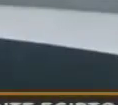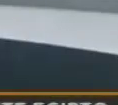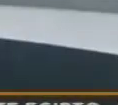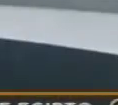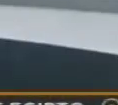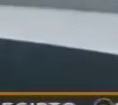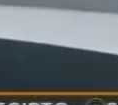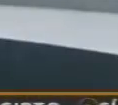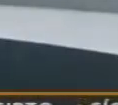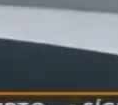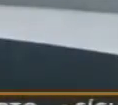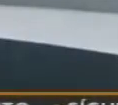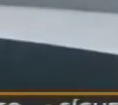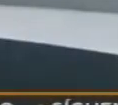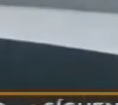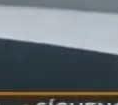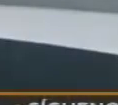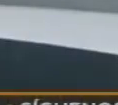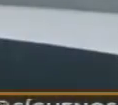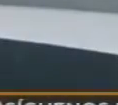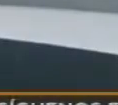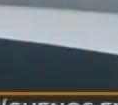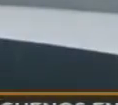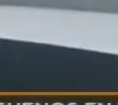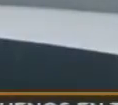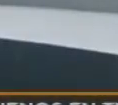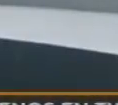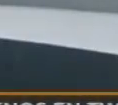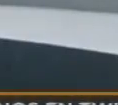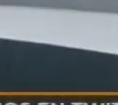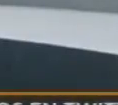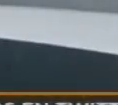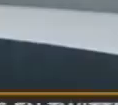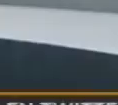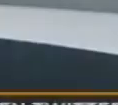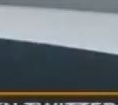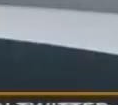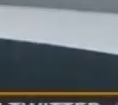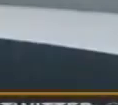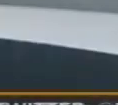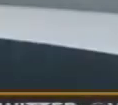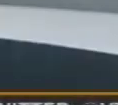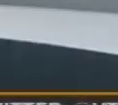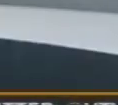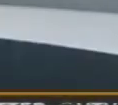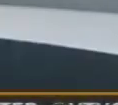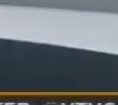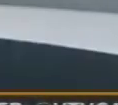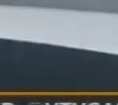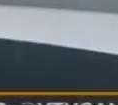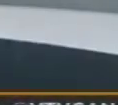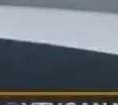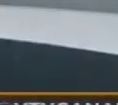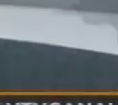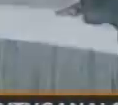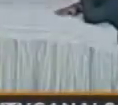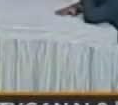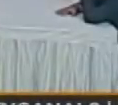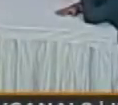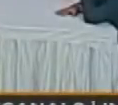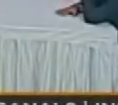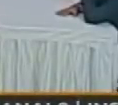Bien, tenemos que hacer un paréntesis aquí en nuestra emisión del Mundo en Contexto. Nos vamos a trasladar en vivo y directo hasta el Círculo Militar acá en Caracas.